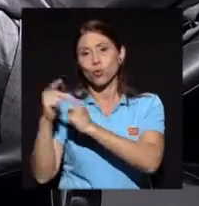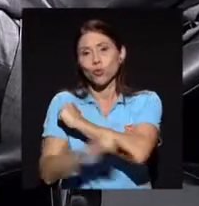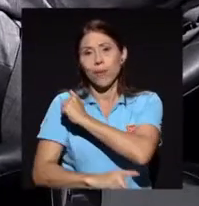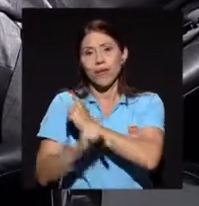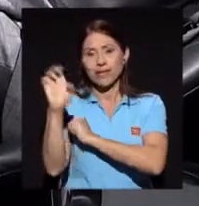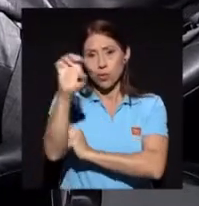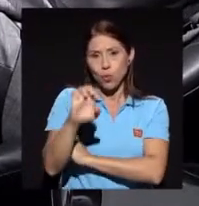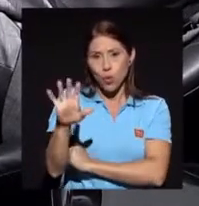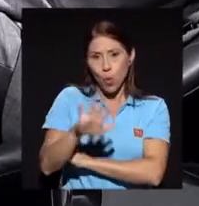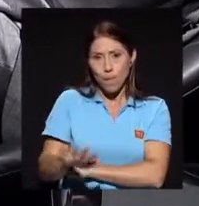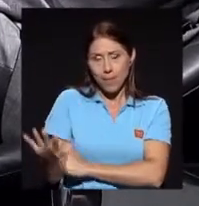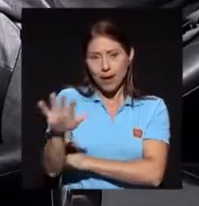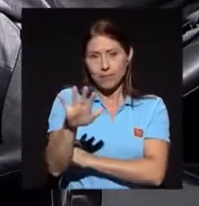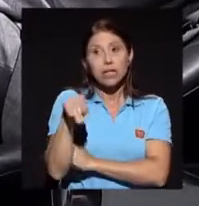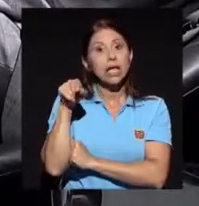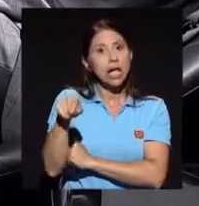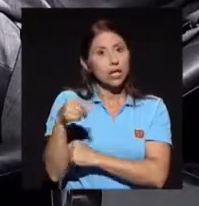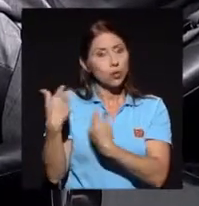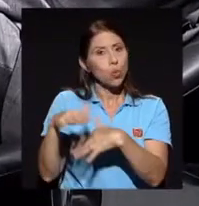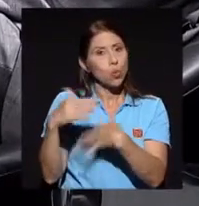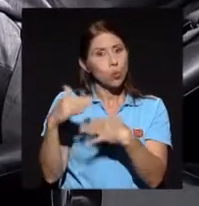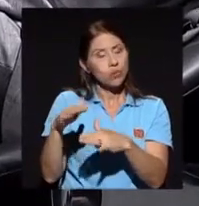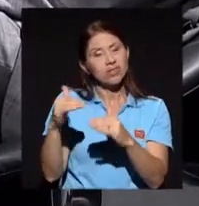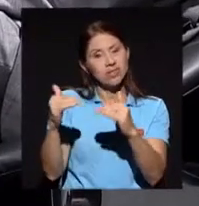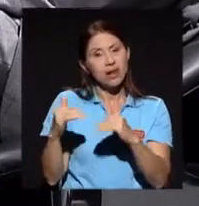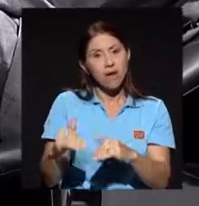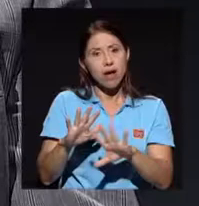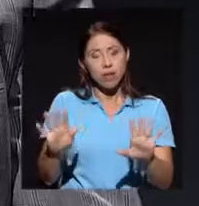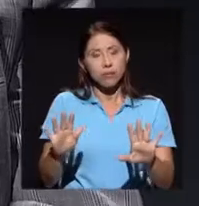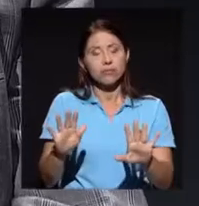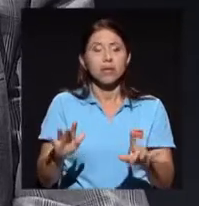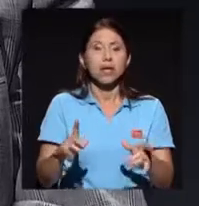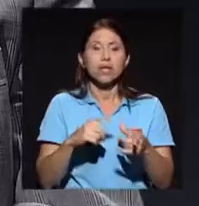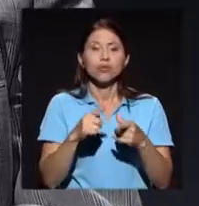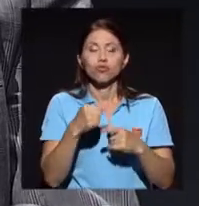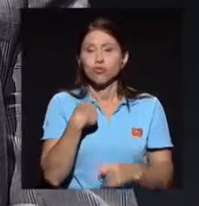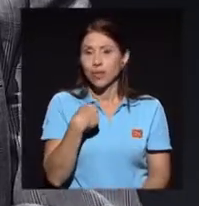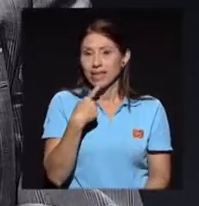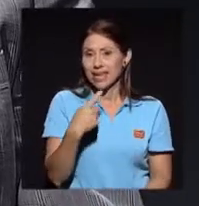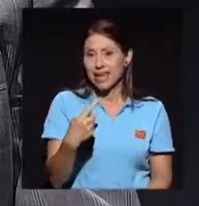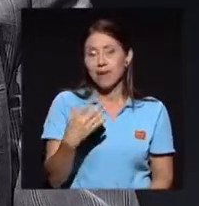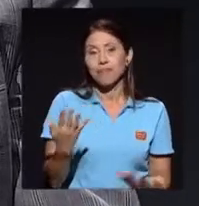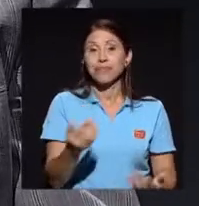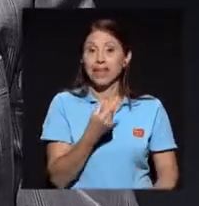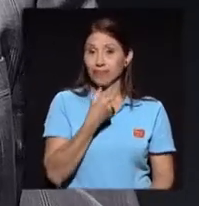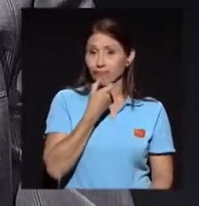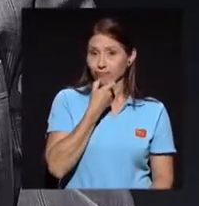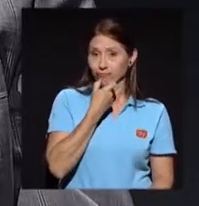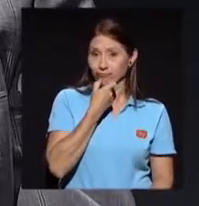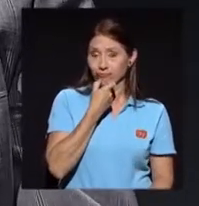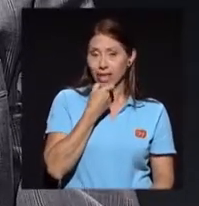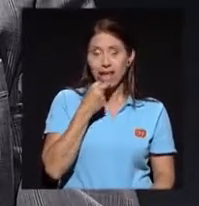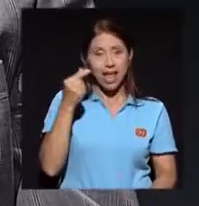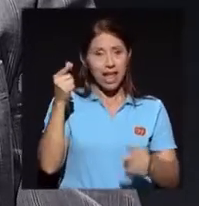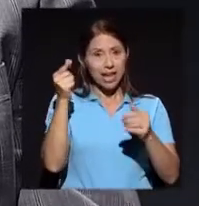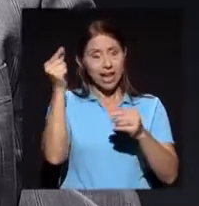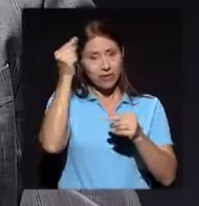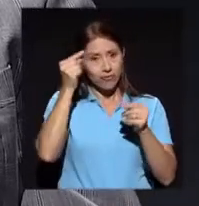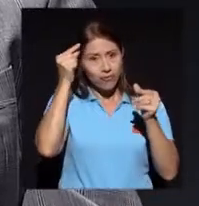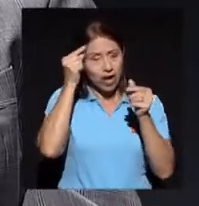deposite un crecimiento bastante bajo así que yo diría que en el reino unido- de las noticias en general